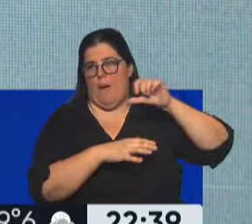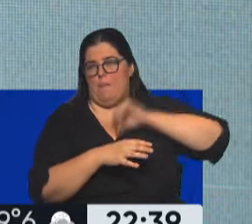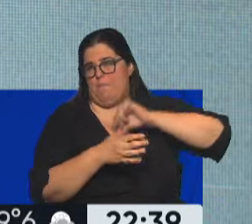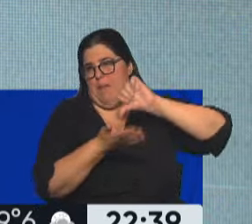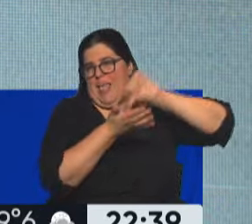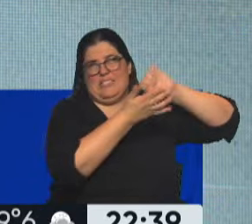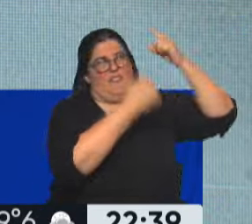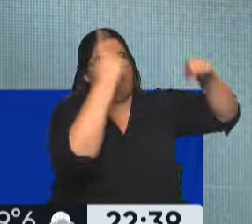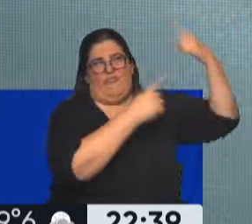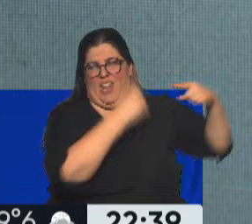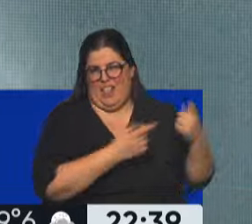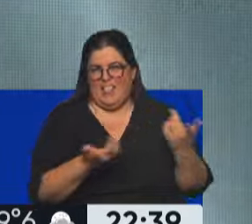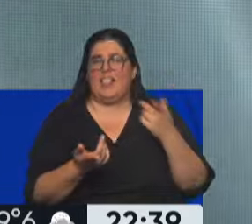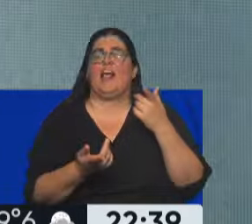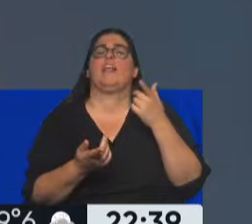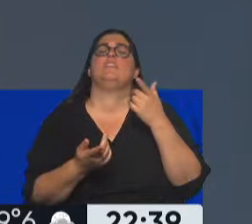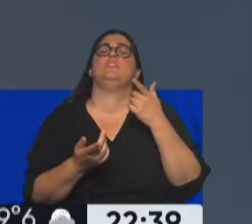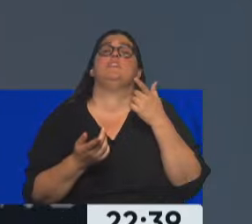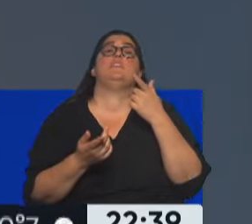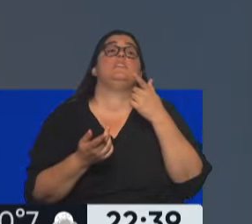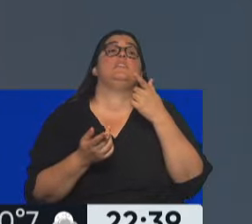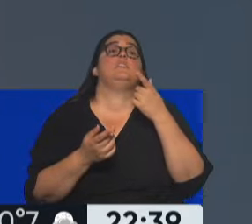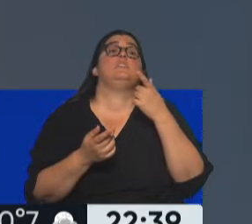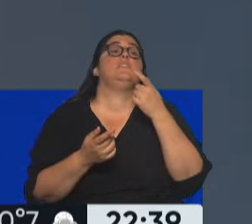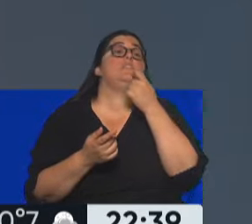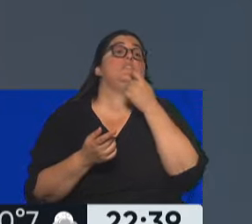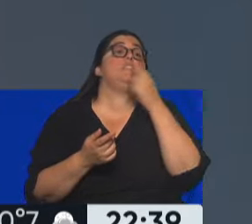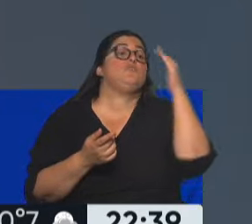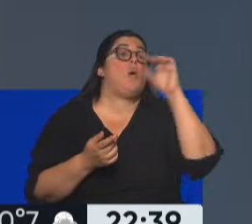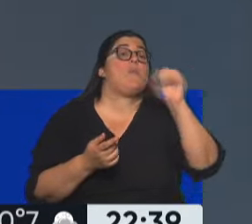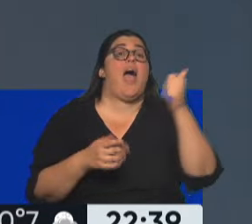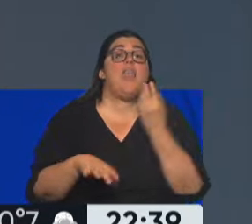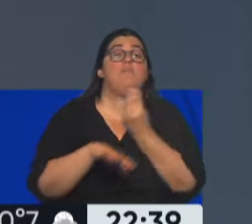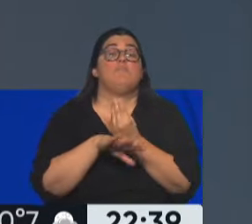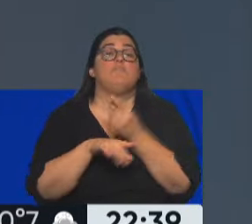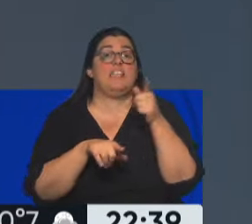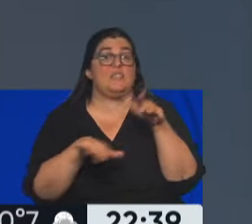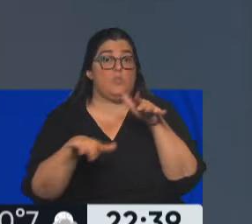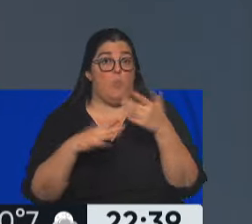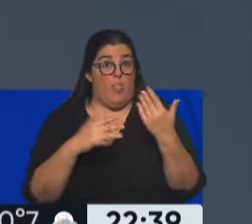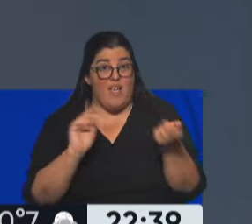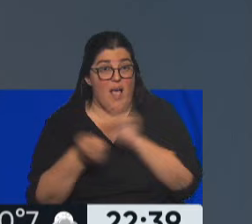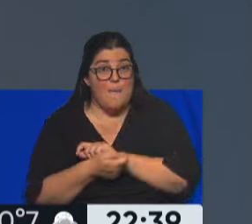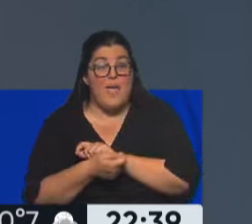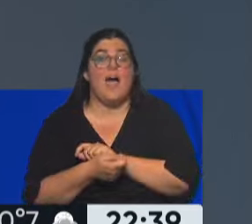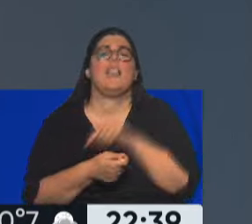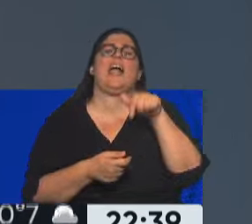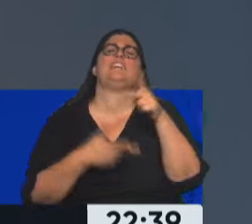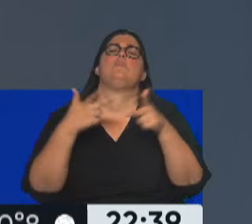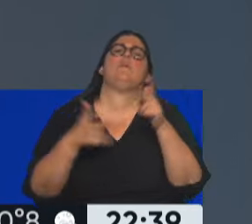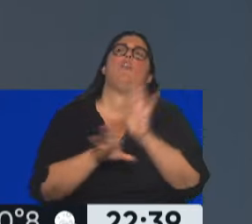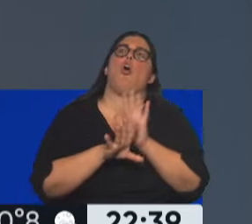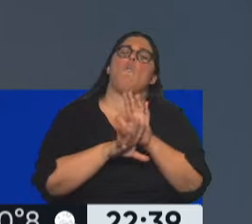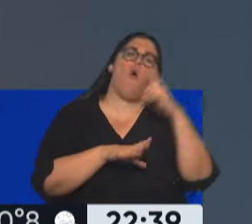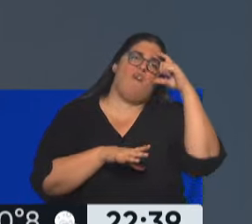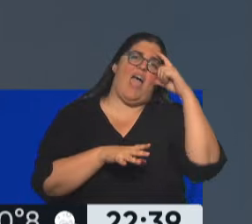Trump puede llegar a cambiar. Puede estamos llegar a afectar acá con la presidencia de Biden supuestamente cooperativa. Claro. Acá hay una cuestión. Cuando